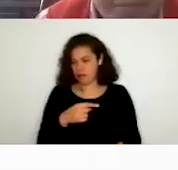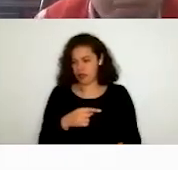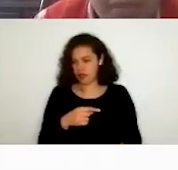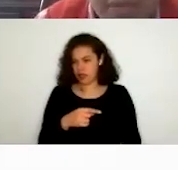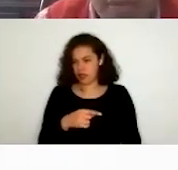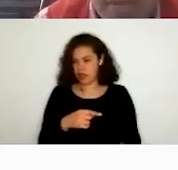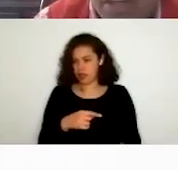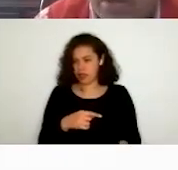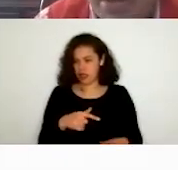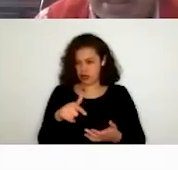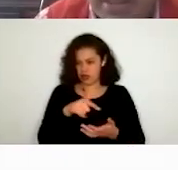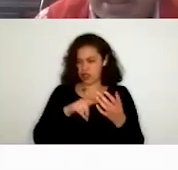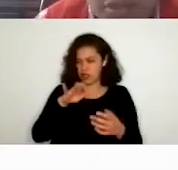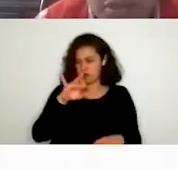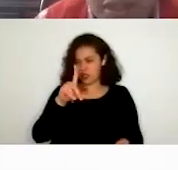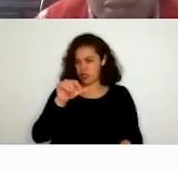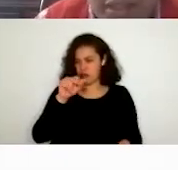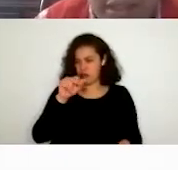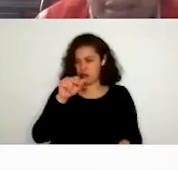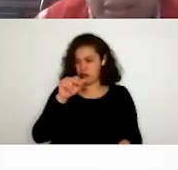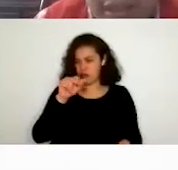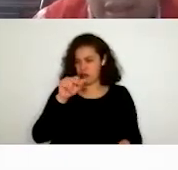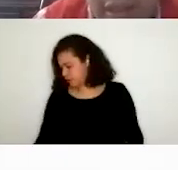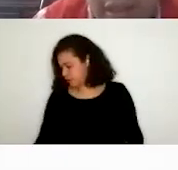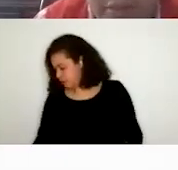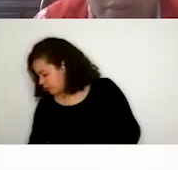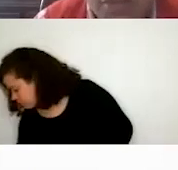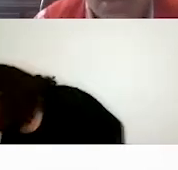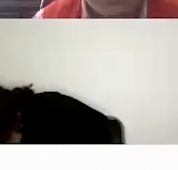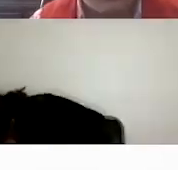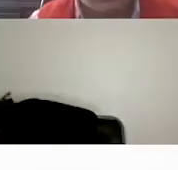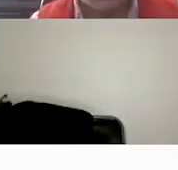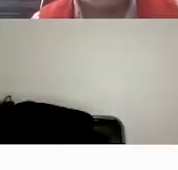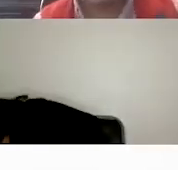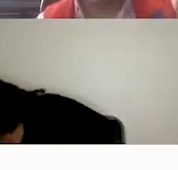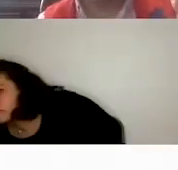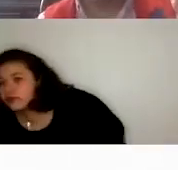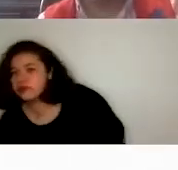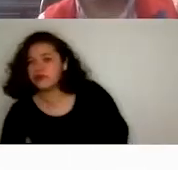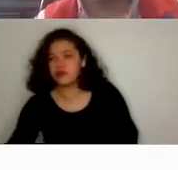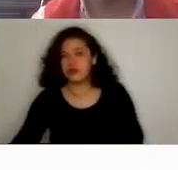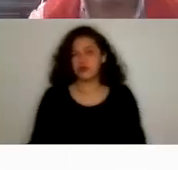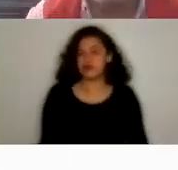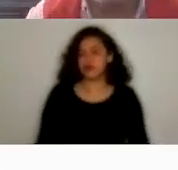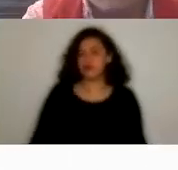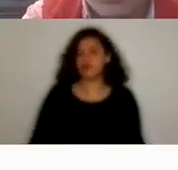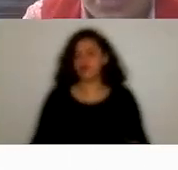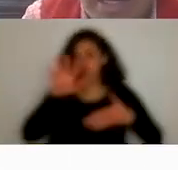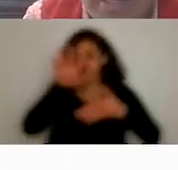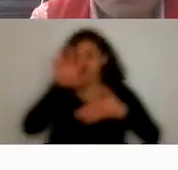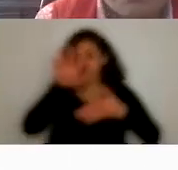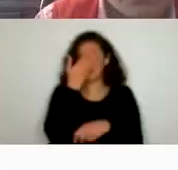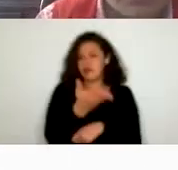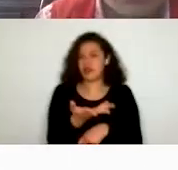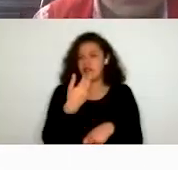Pim. Y nuevamente, a través de una tablita, colocamos lo que nos solicitan. Coordinador